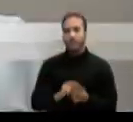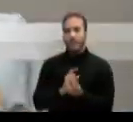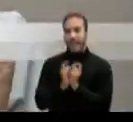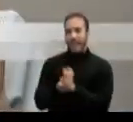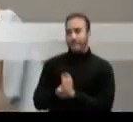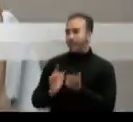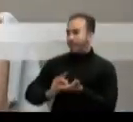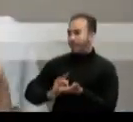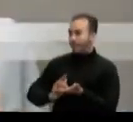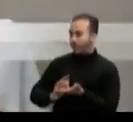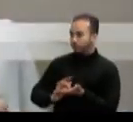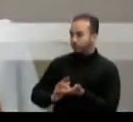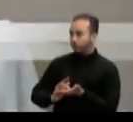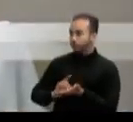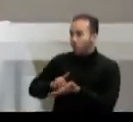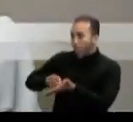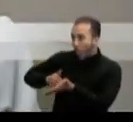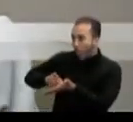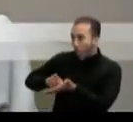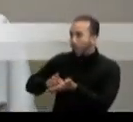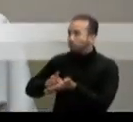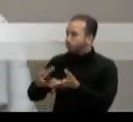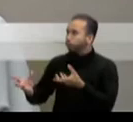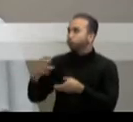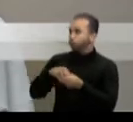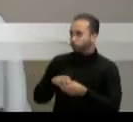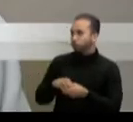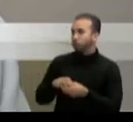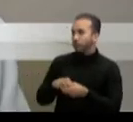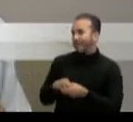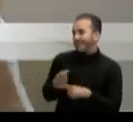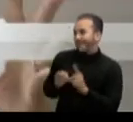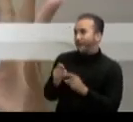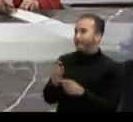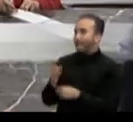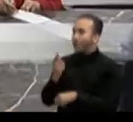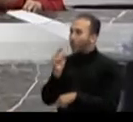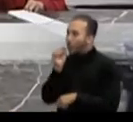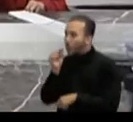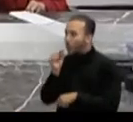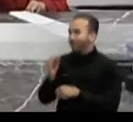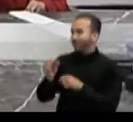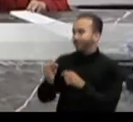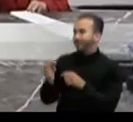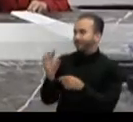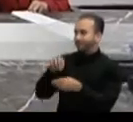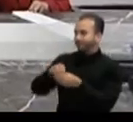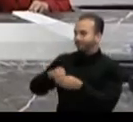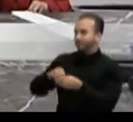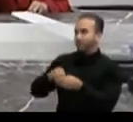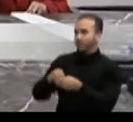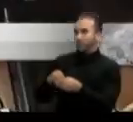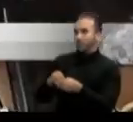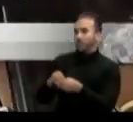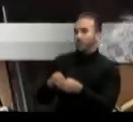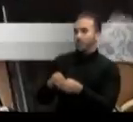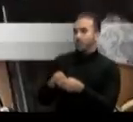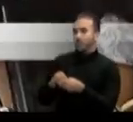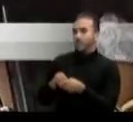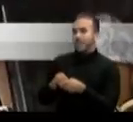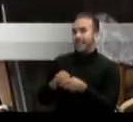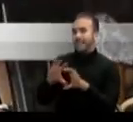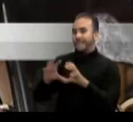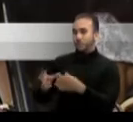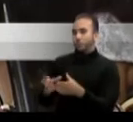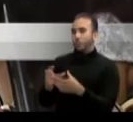Controladas que reclasificaría el cannabis, ingrediente de la marihuana, para la clasificación Control 2. Esto permitirá